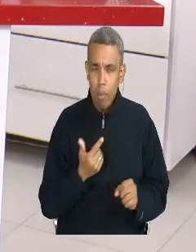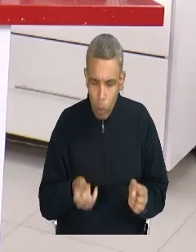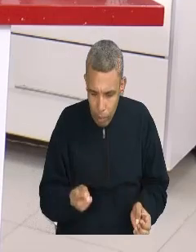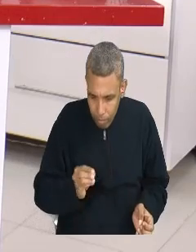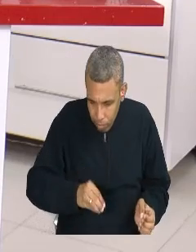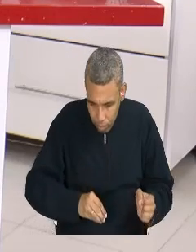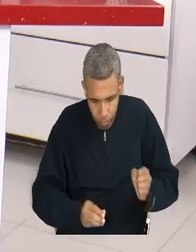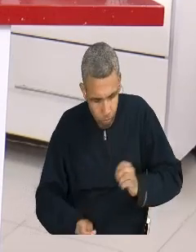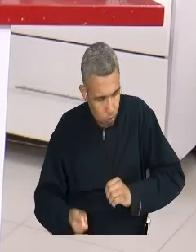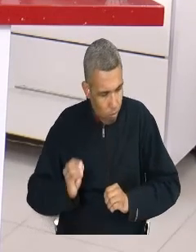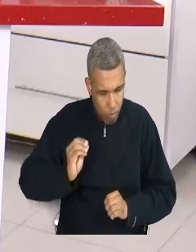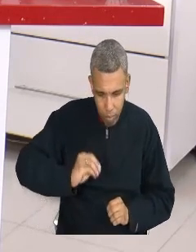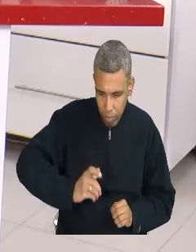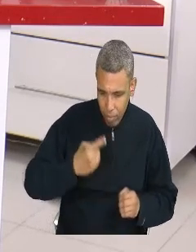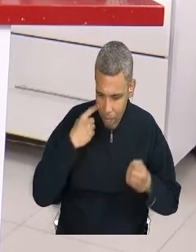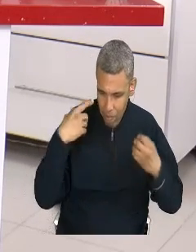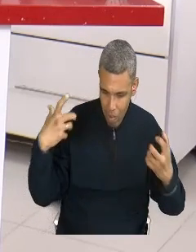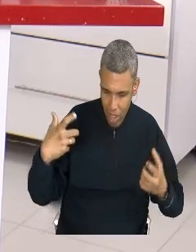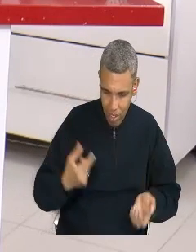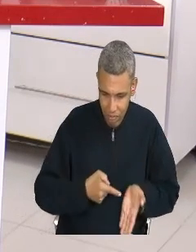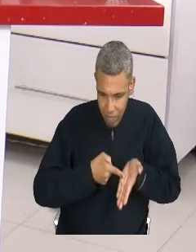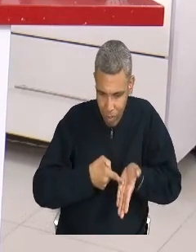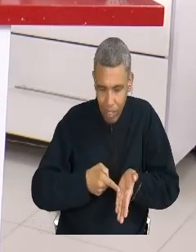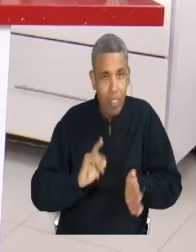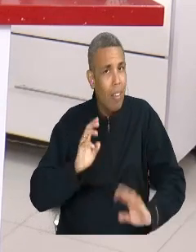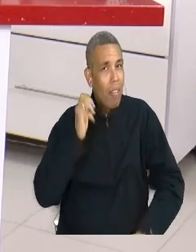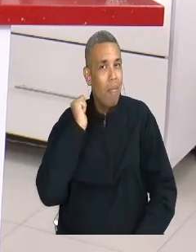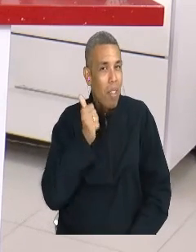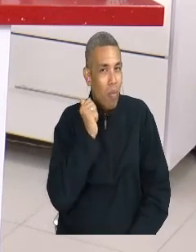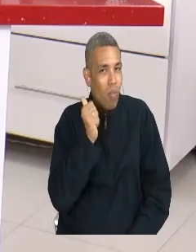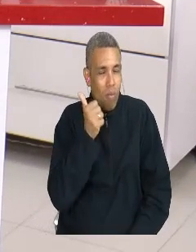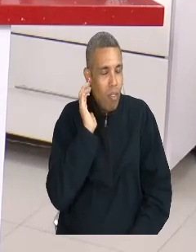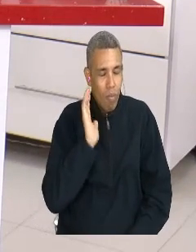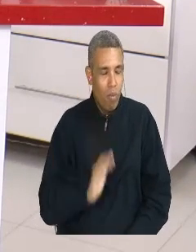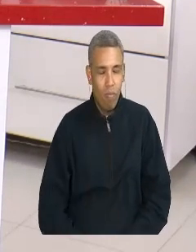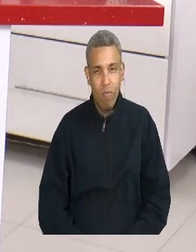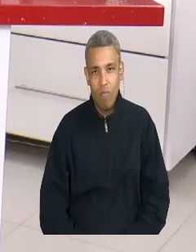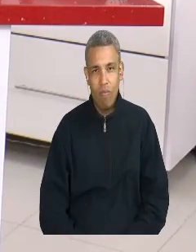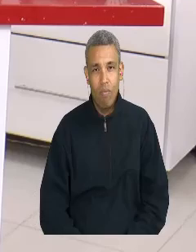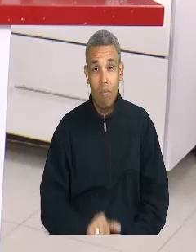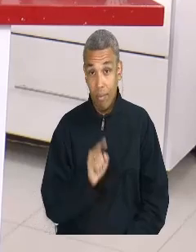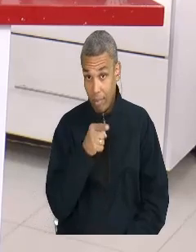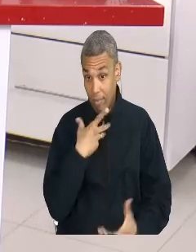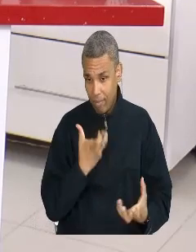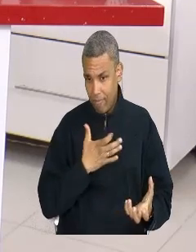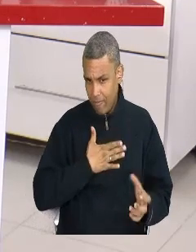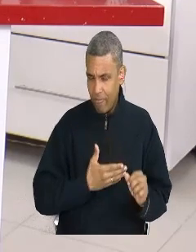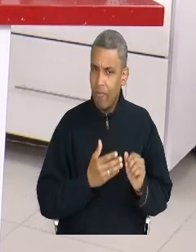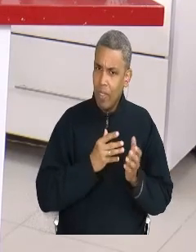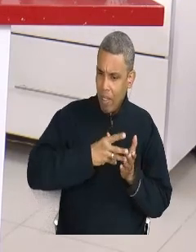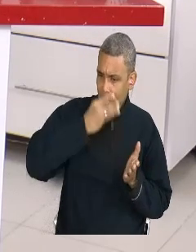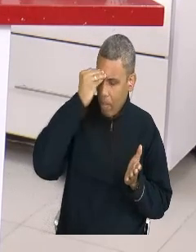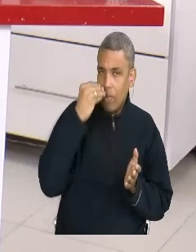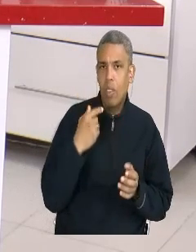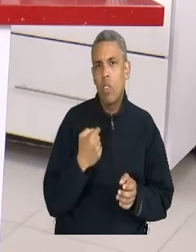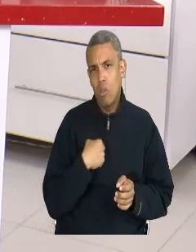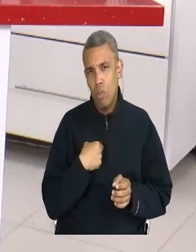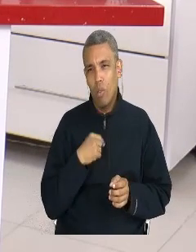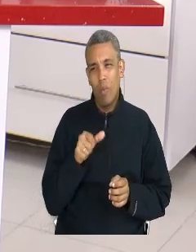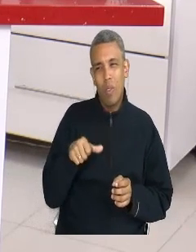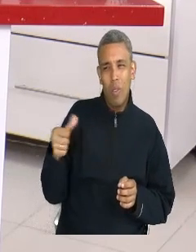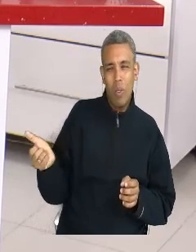sus casas, de su familia, como deseen presentar. Espero que con nosotros, tanto mi compañero Wilson como yo,